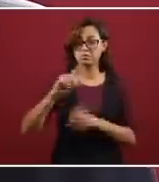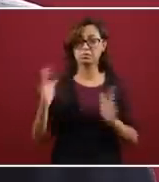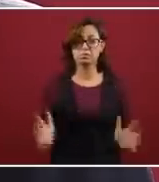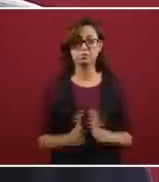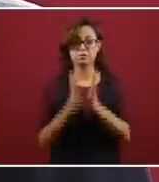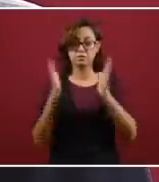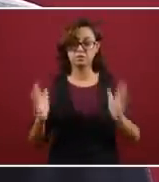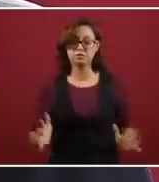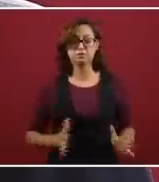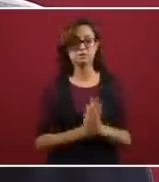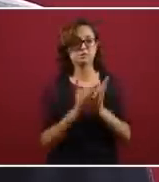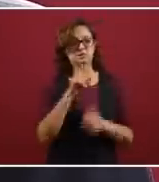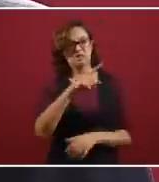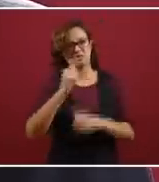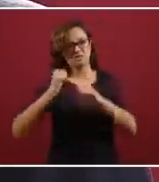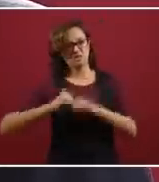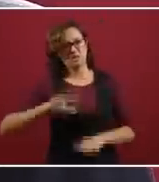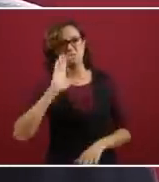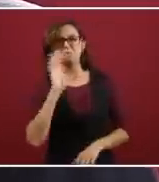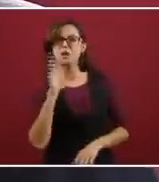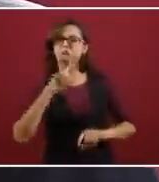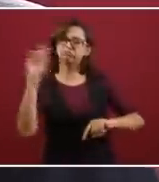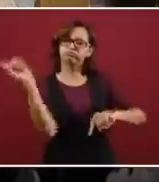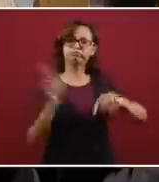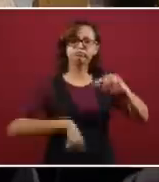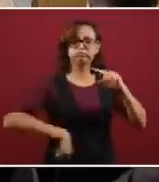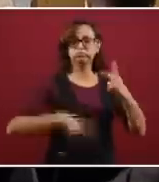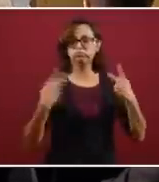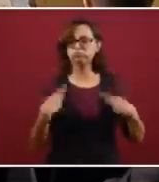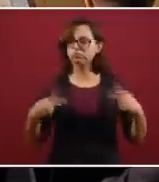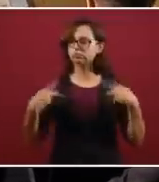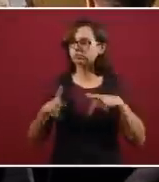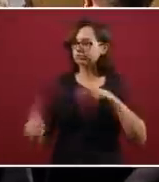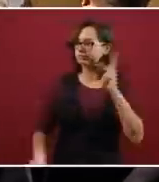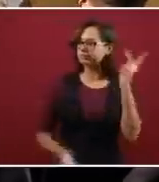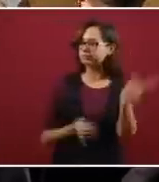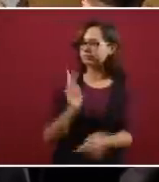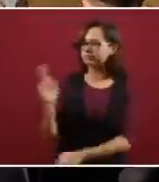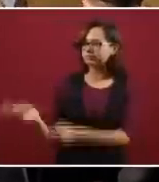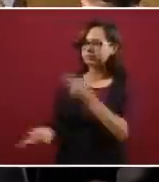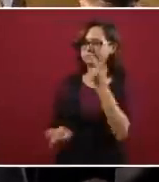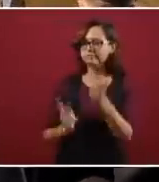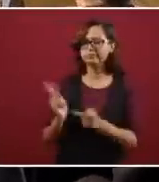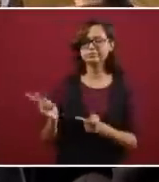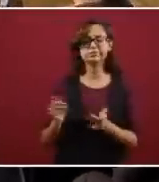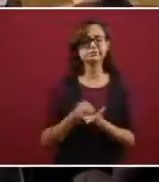mandato, las consultas ciudadanas,